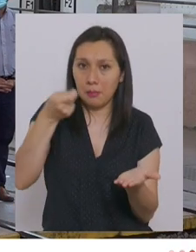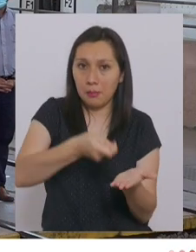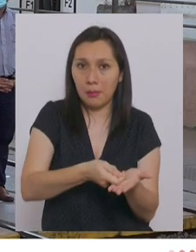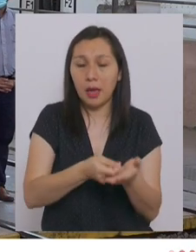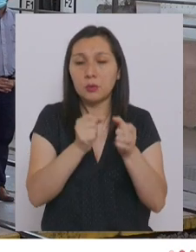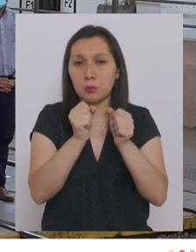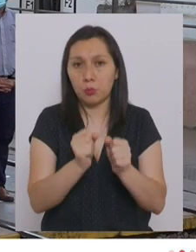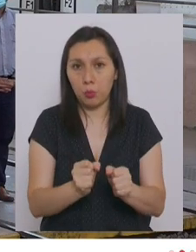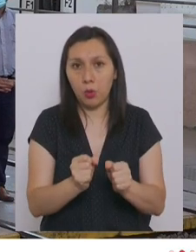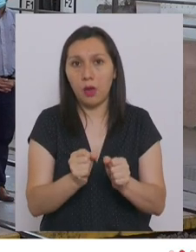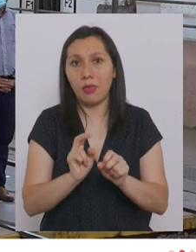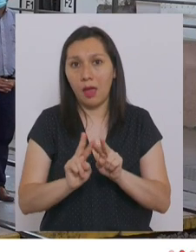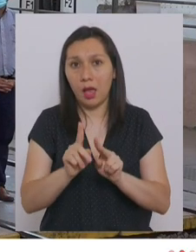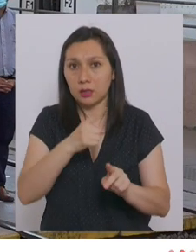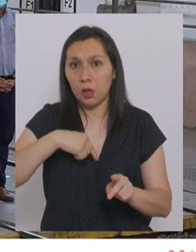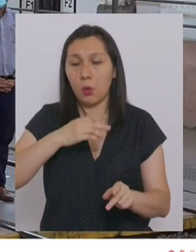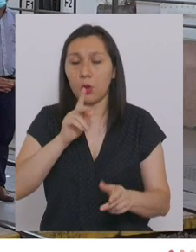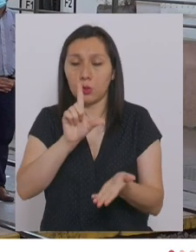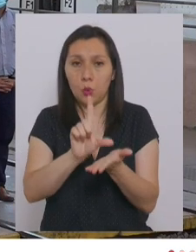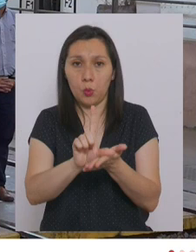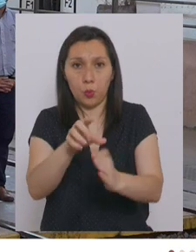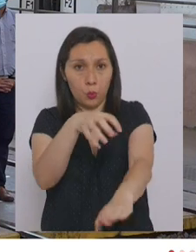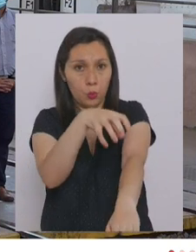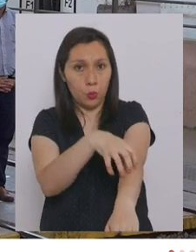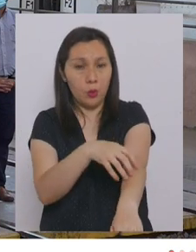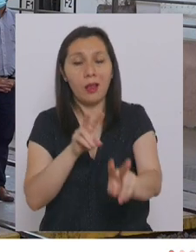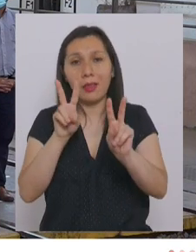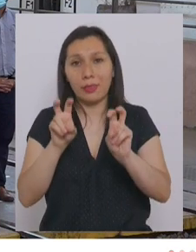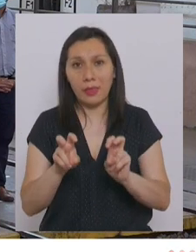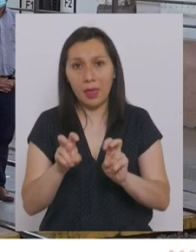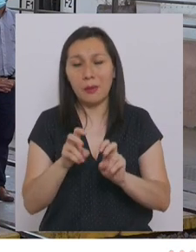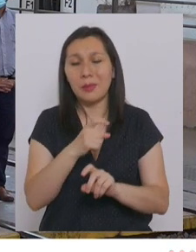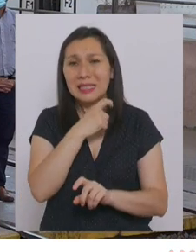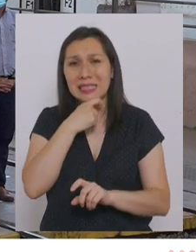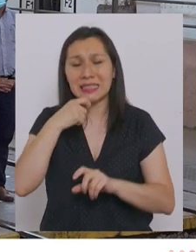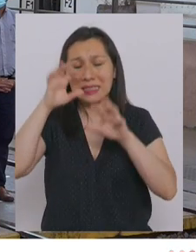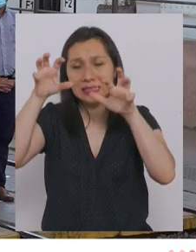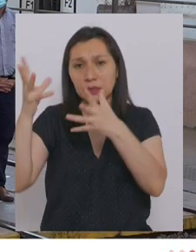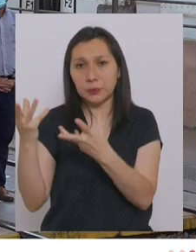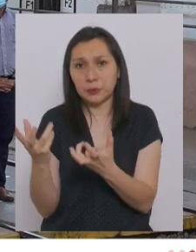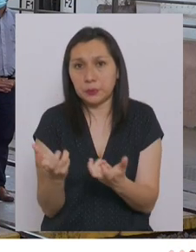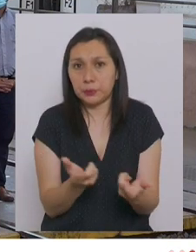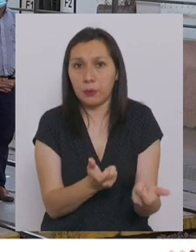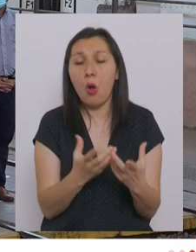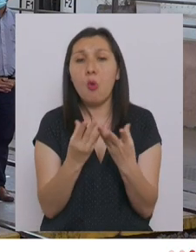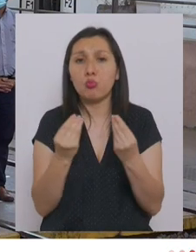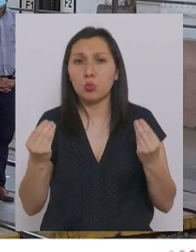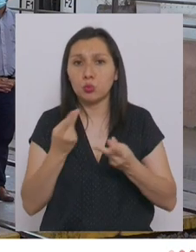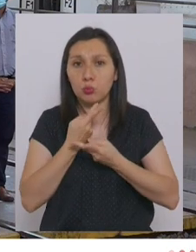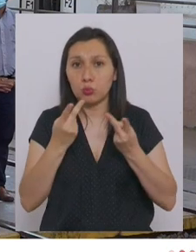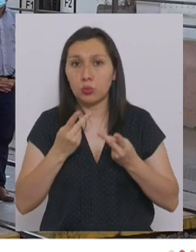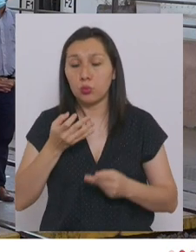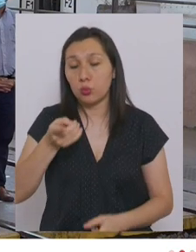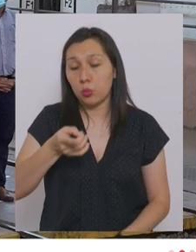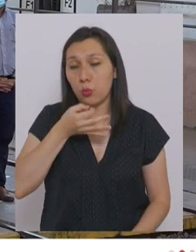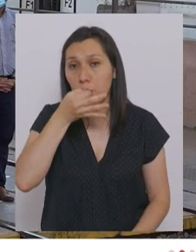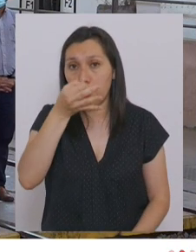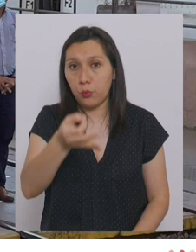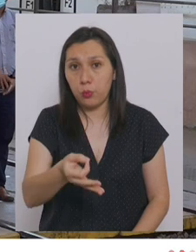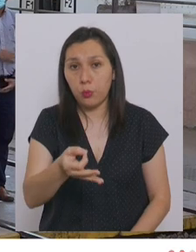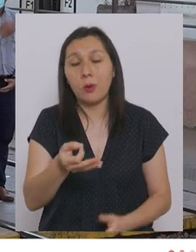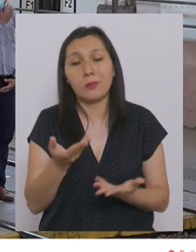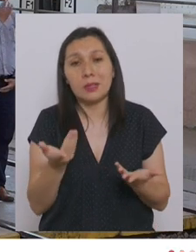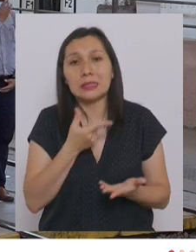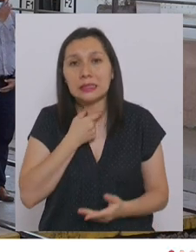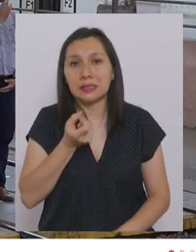pudiera hacerse para nuestra zona? Y ligado a ello, el tema de la mega sequía, presidente, yo sé que hay muchos anuncios que usted ha hecho y